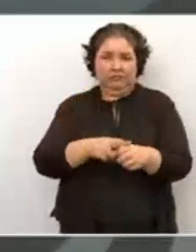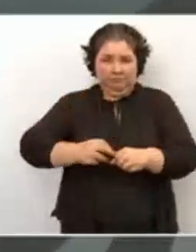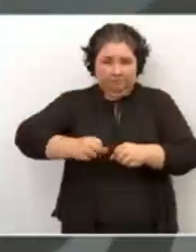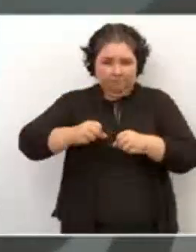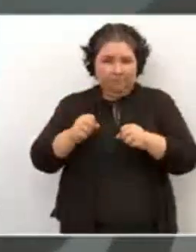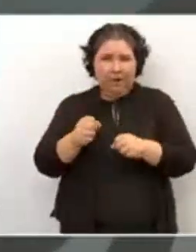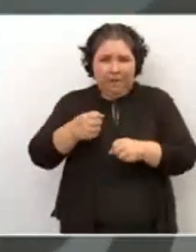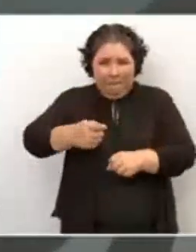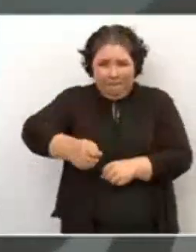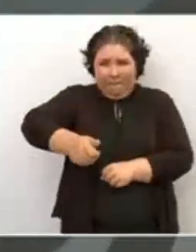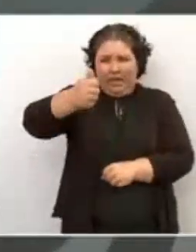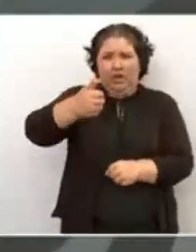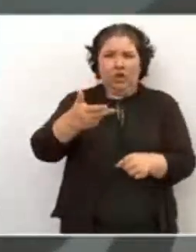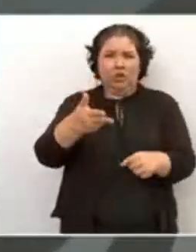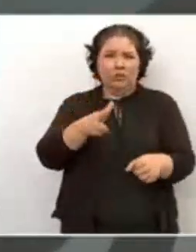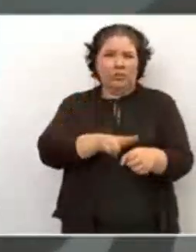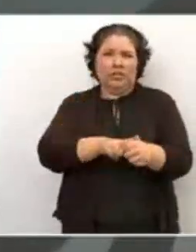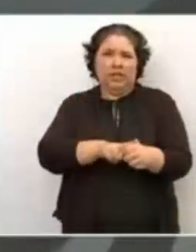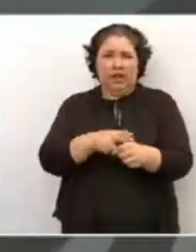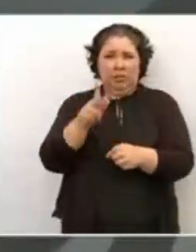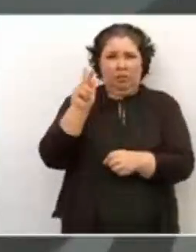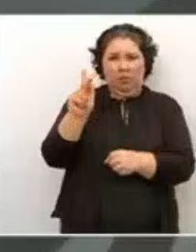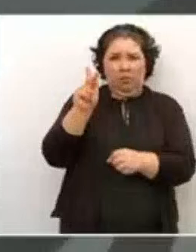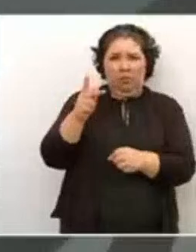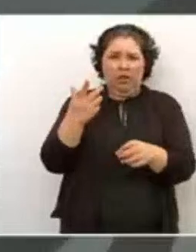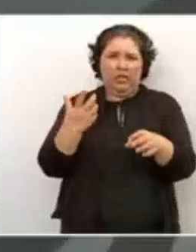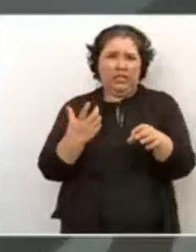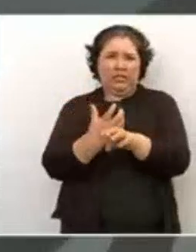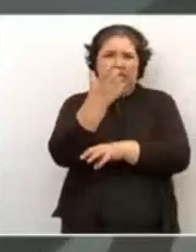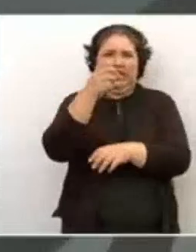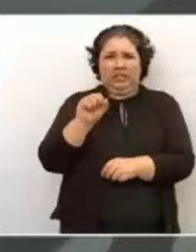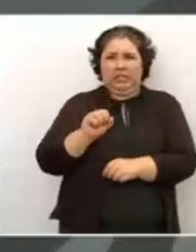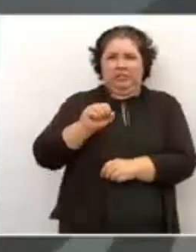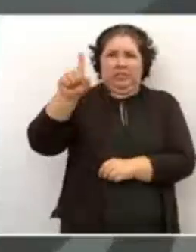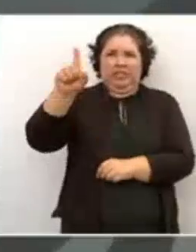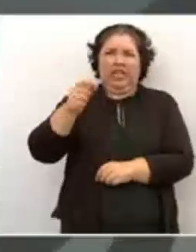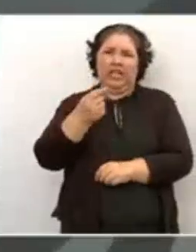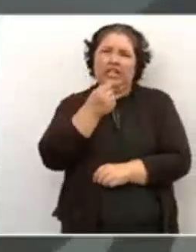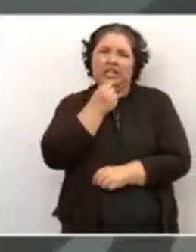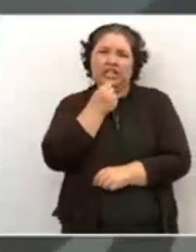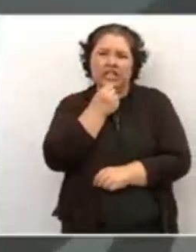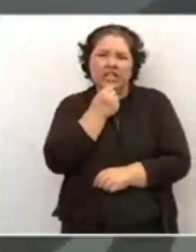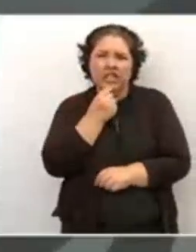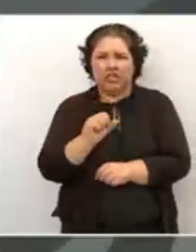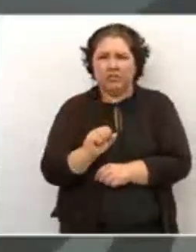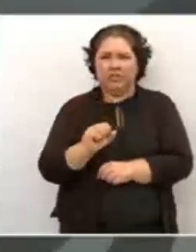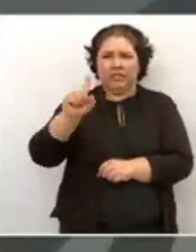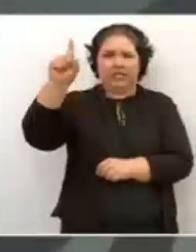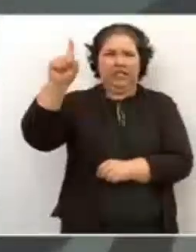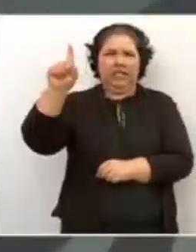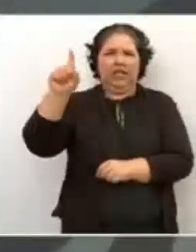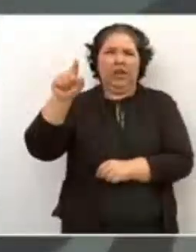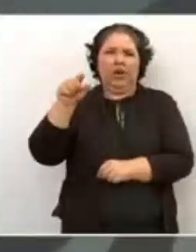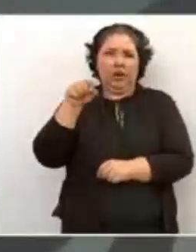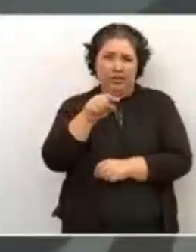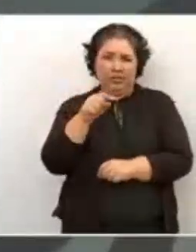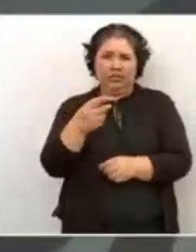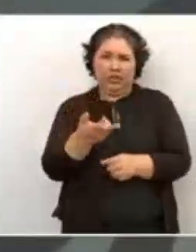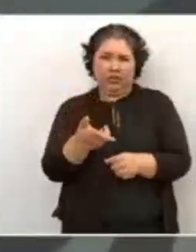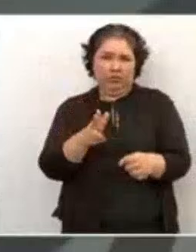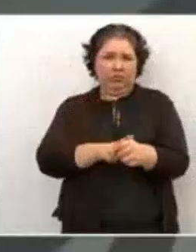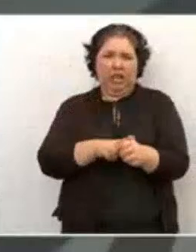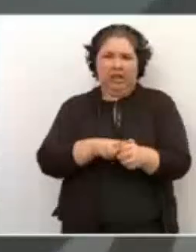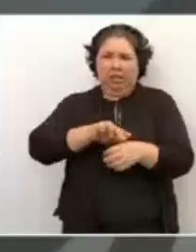primer hospital público del Estado especializado en la atención pediátrica de alta especialidad. Un hospital que no